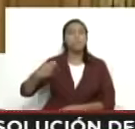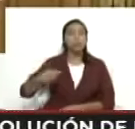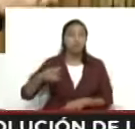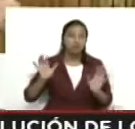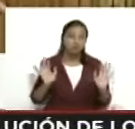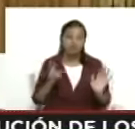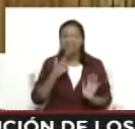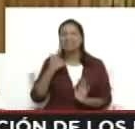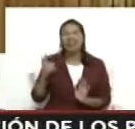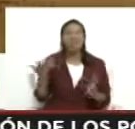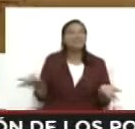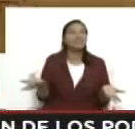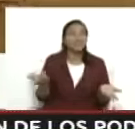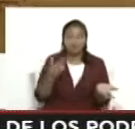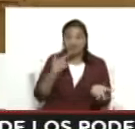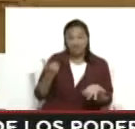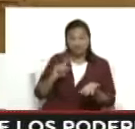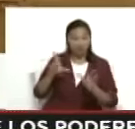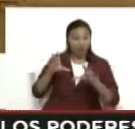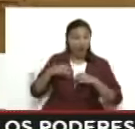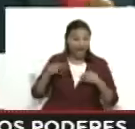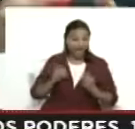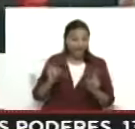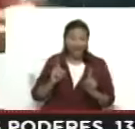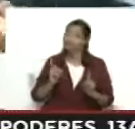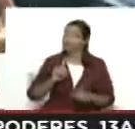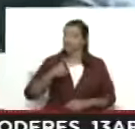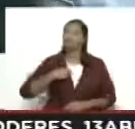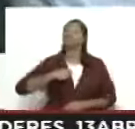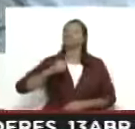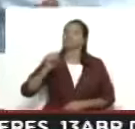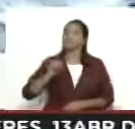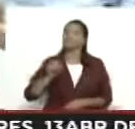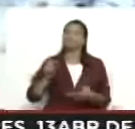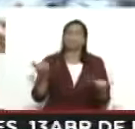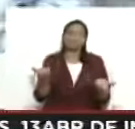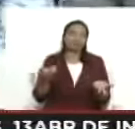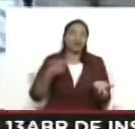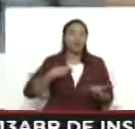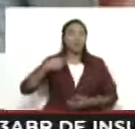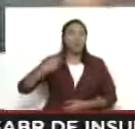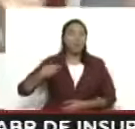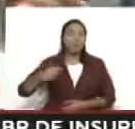Le iba a decir, no acepto. No acepto.